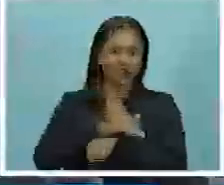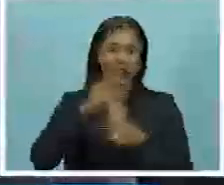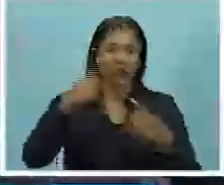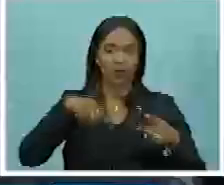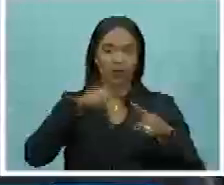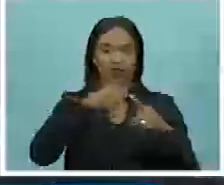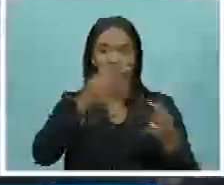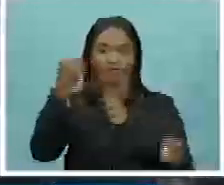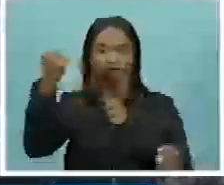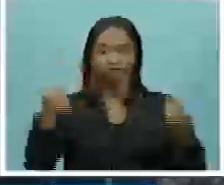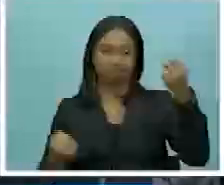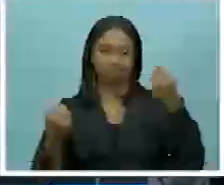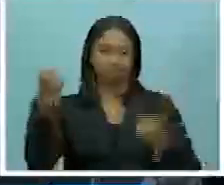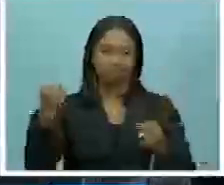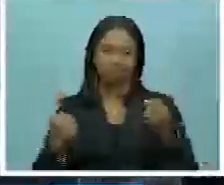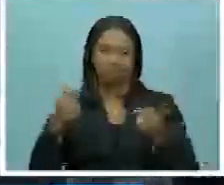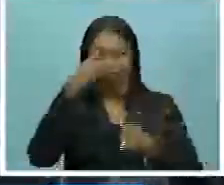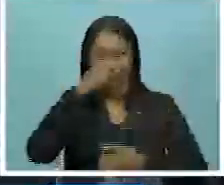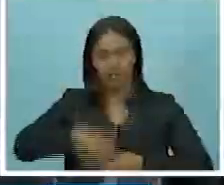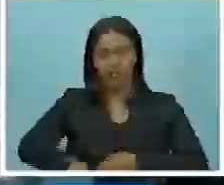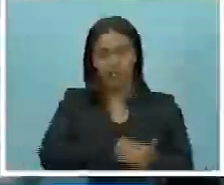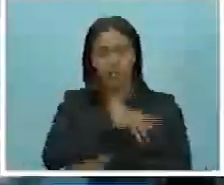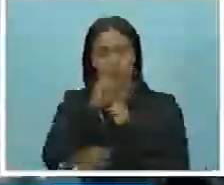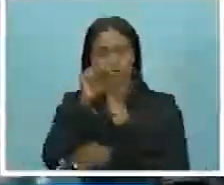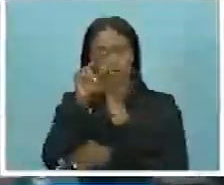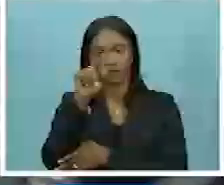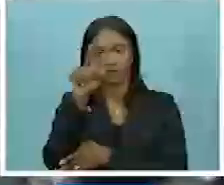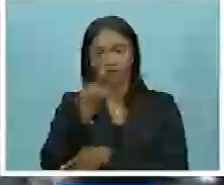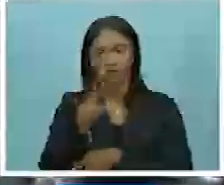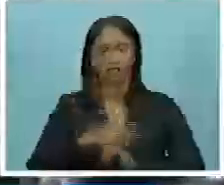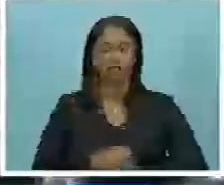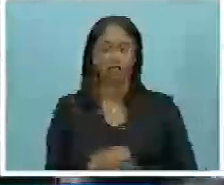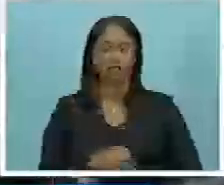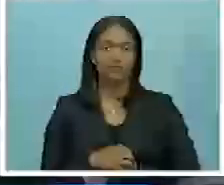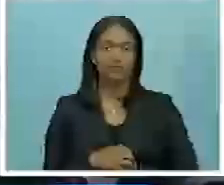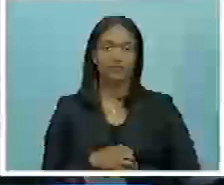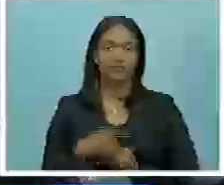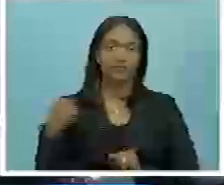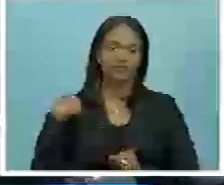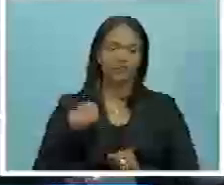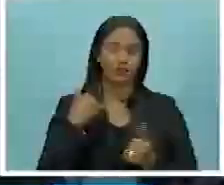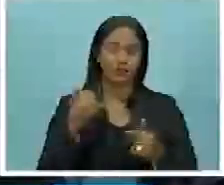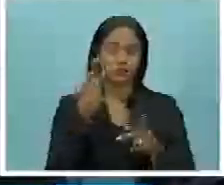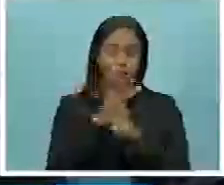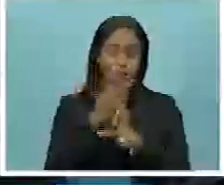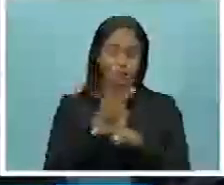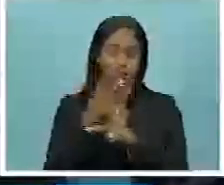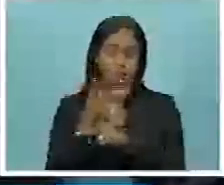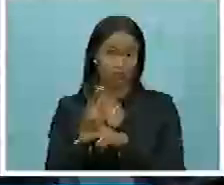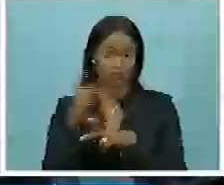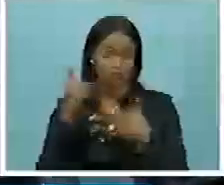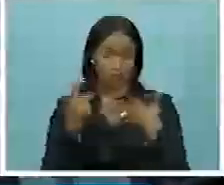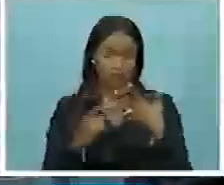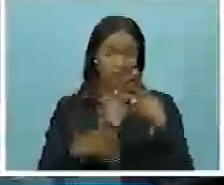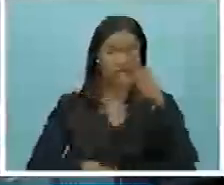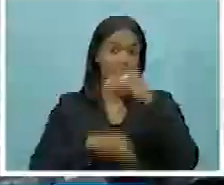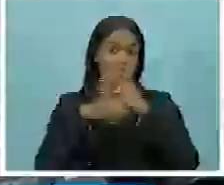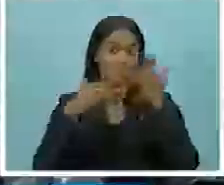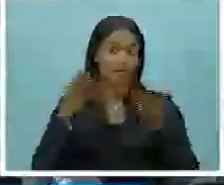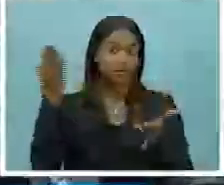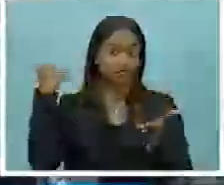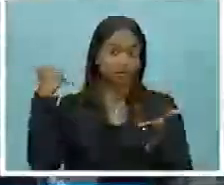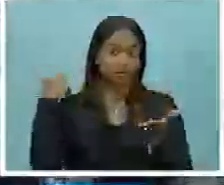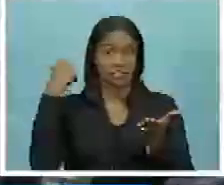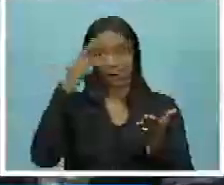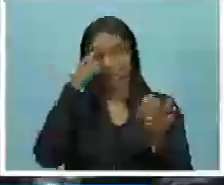iba conduciendo su vehículo por la Núñez de Cáceres. Estamos tomando labores de prevención adicionales a las que ya teníamos para